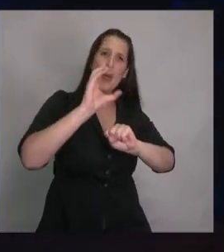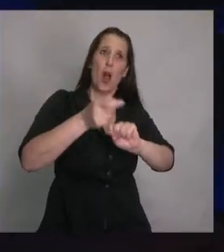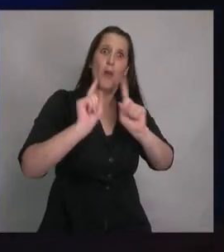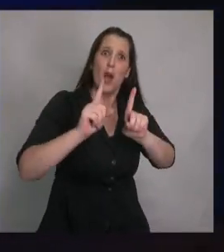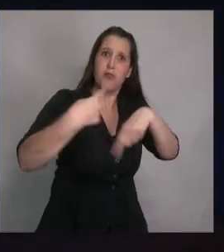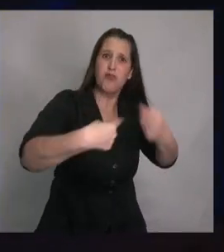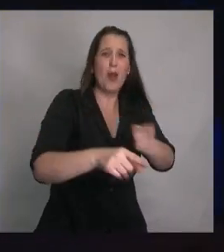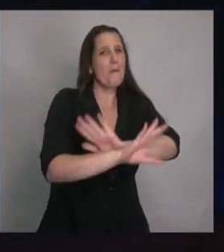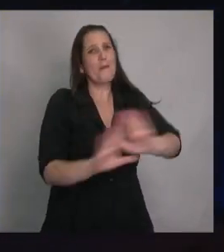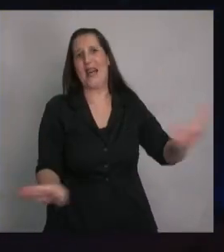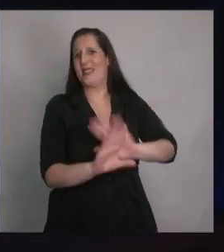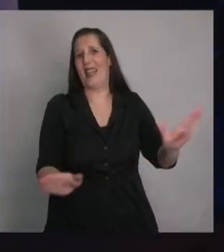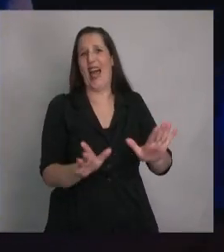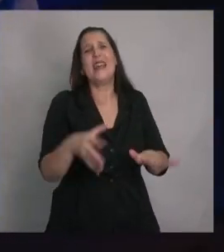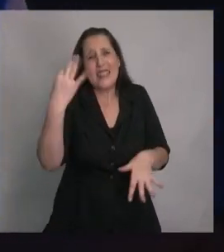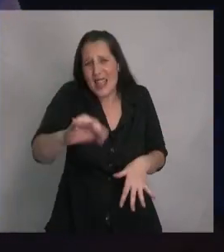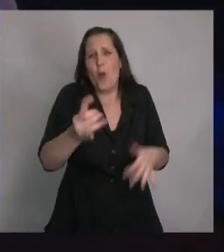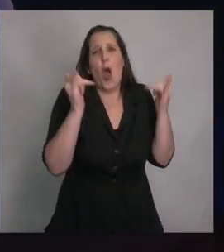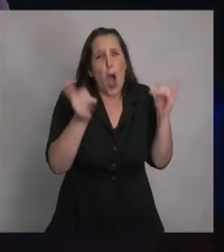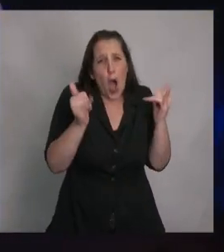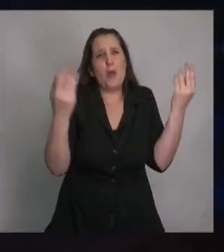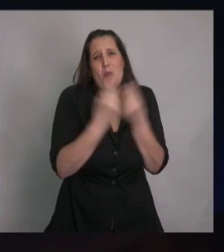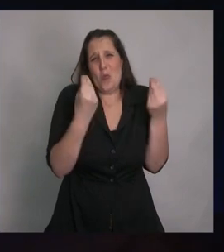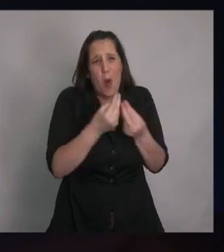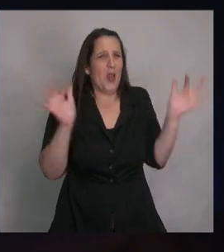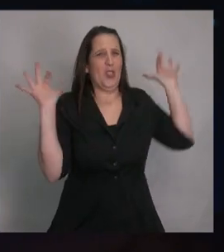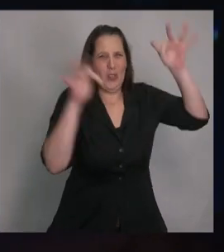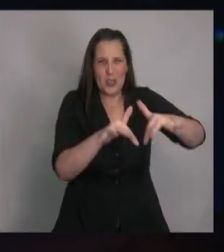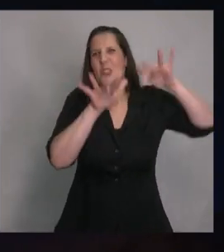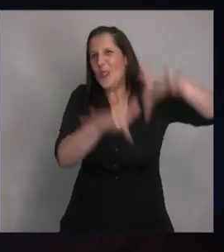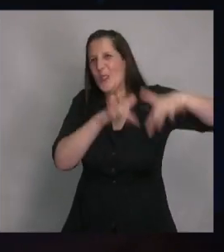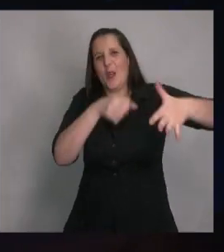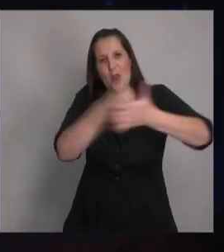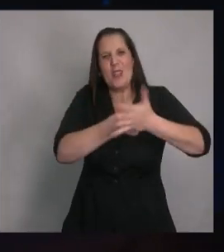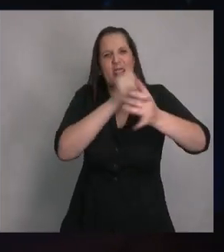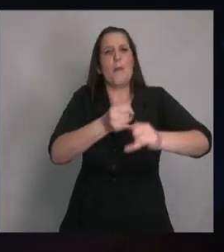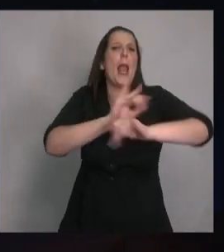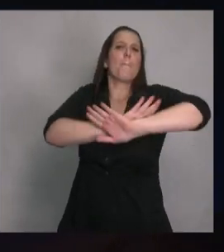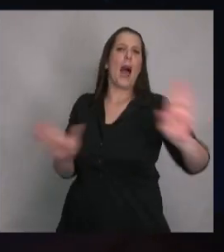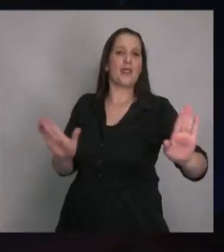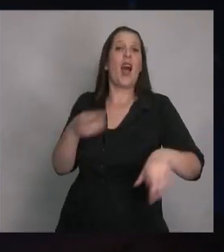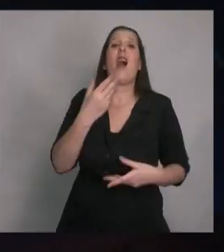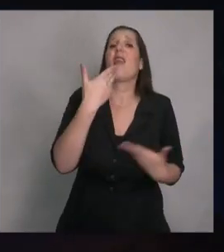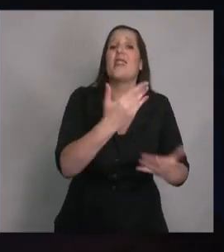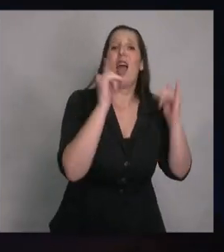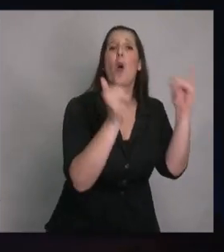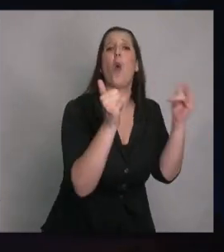Colombia por un cambio de subjetividad de sensibilidad y es que esa juventud